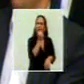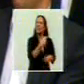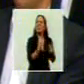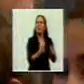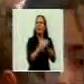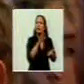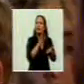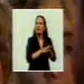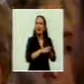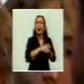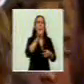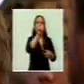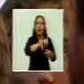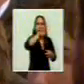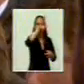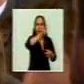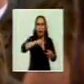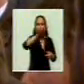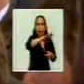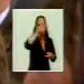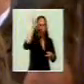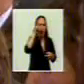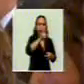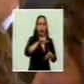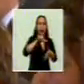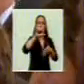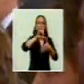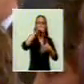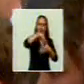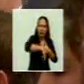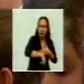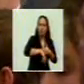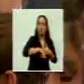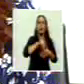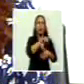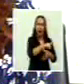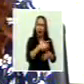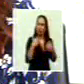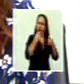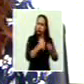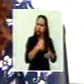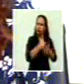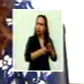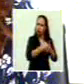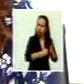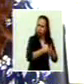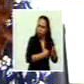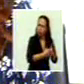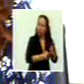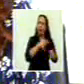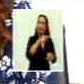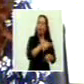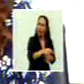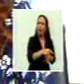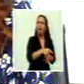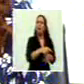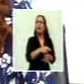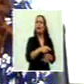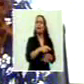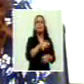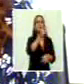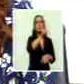en el tema de las poblaciones originarias de Sudamérica. Ha dedicado muchos esfuerzos a la gestión institucional y realmente es